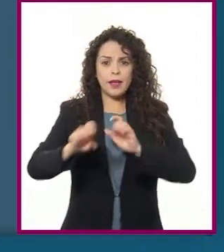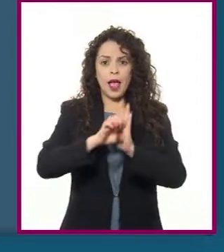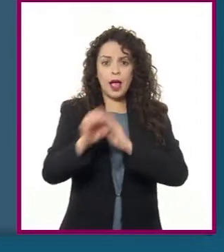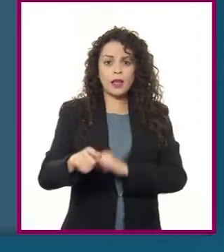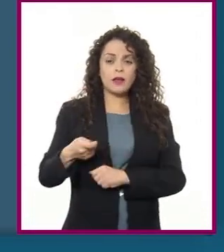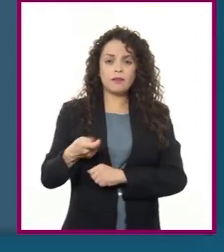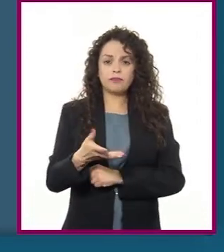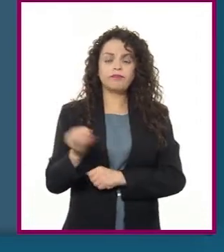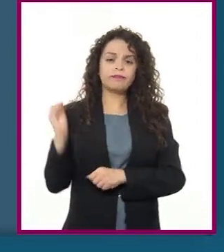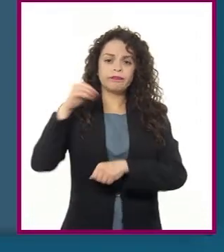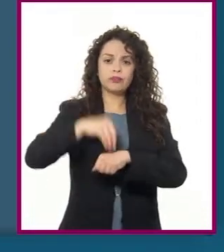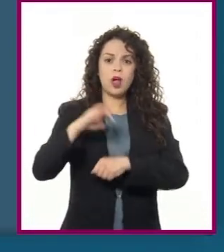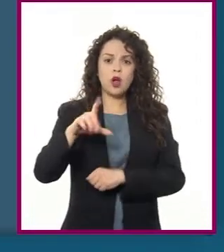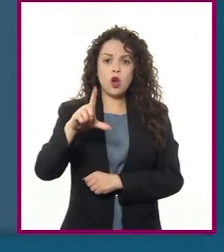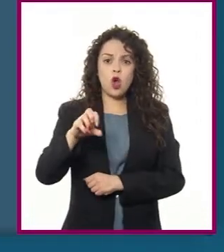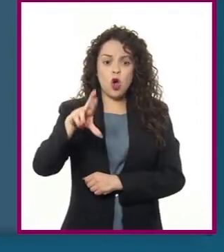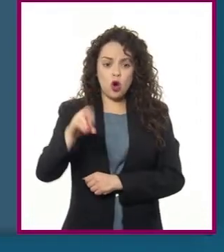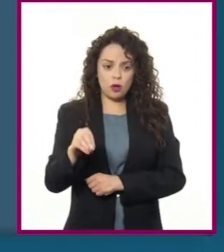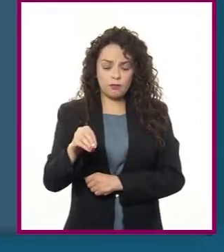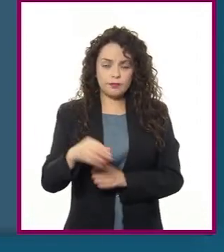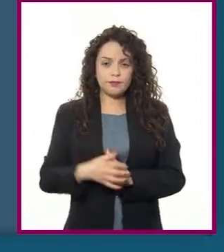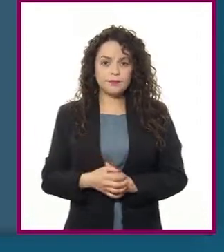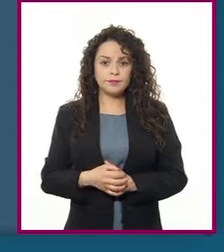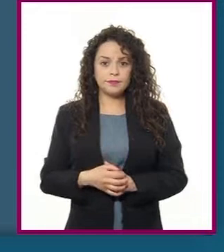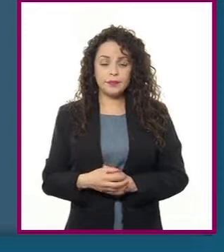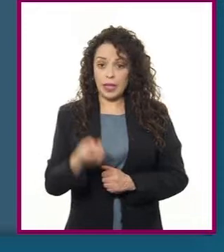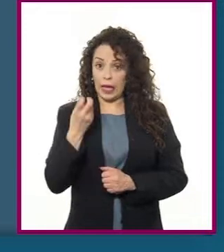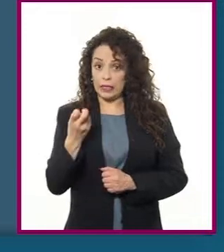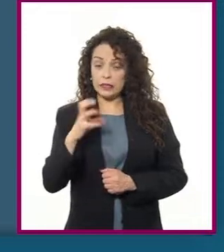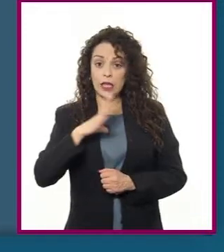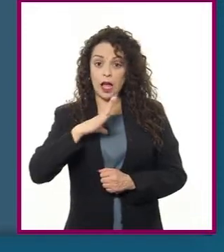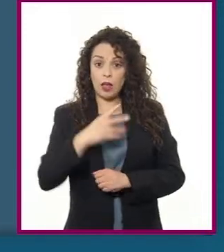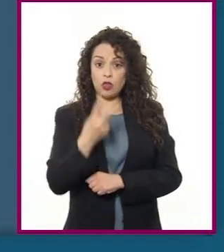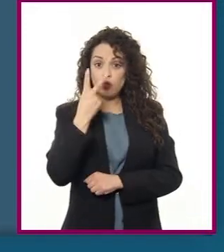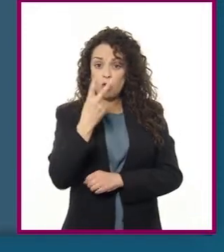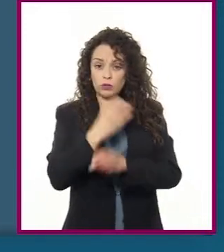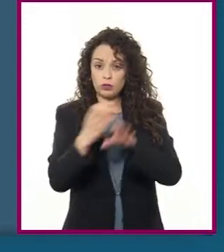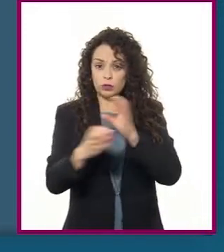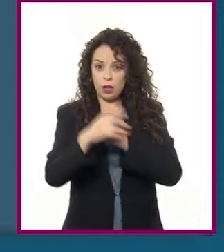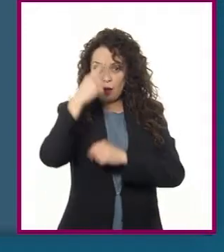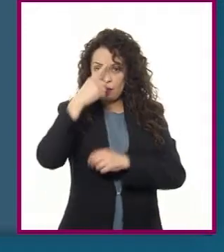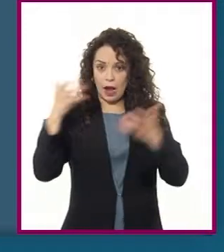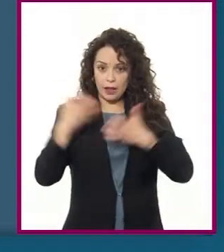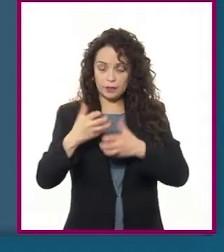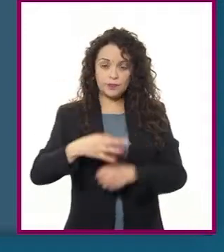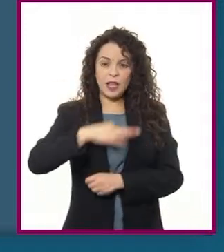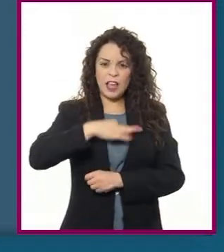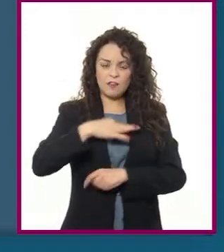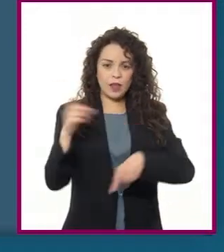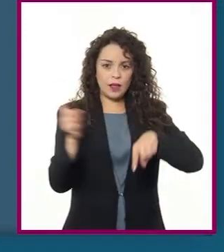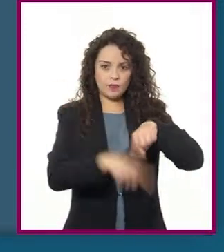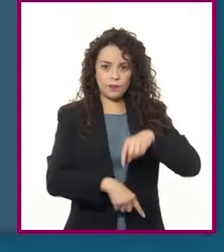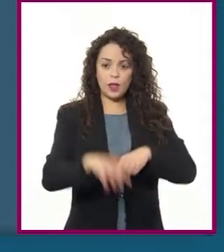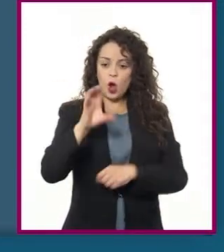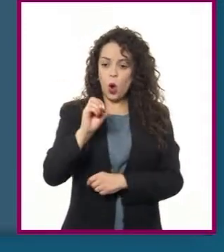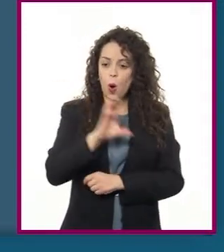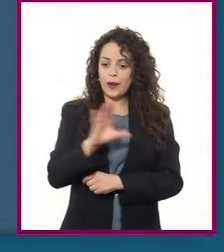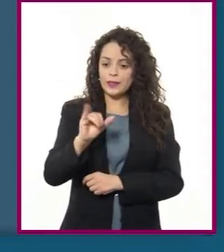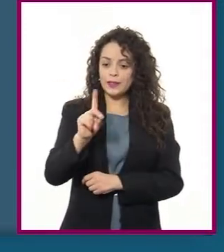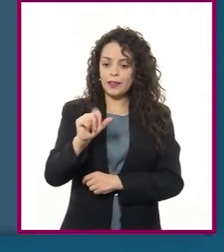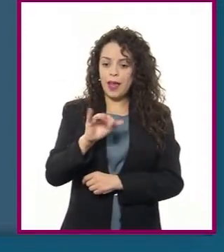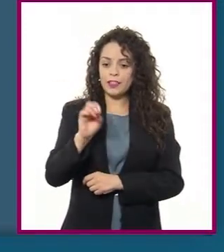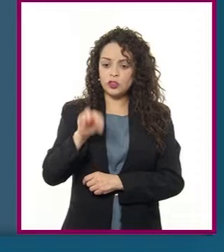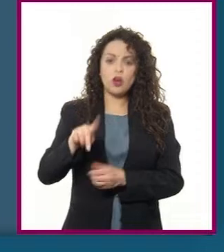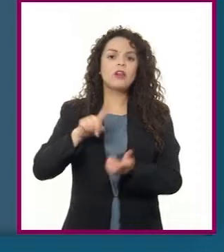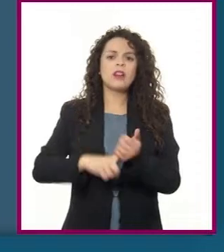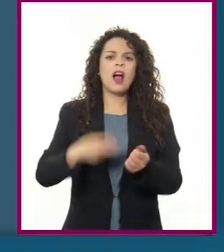cloración? Al inicio del proceso se añade cloro. Esta tiene dos funciones: desinfección y oxidación. Con ello se logra